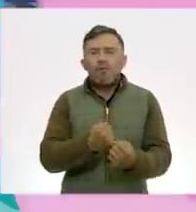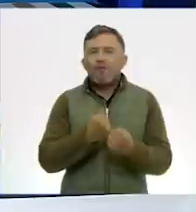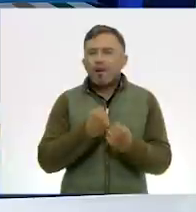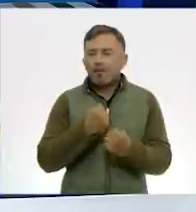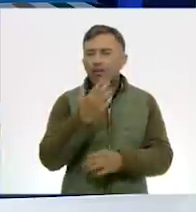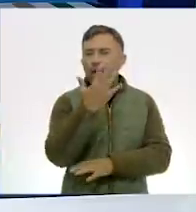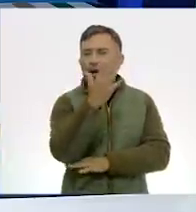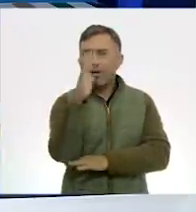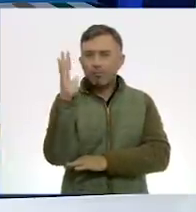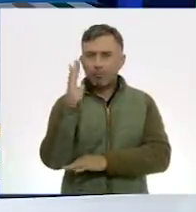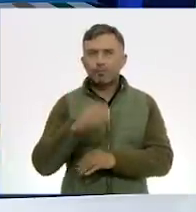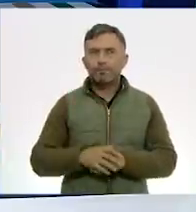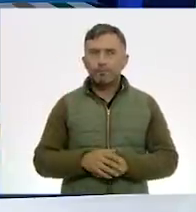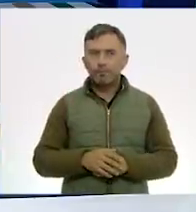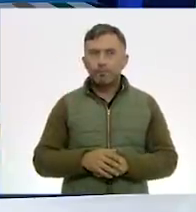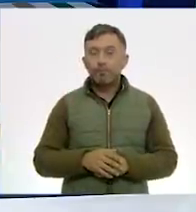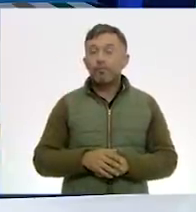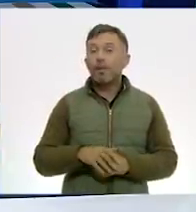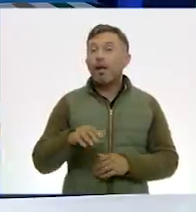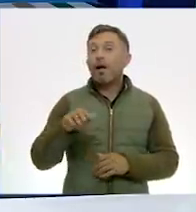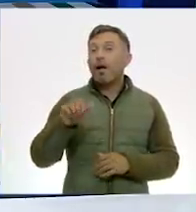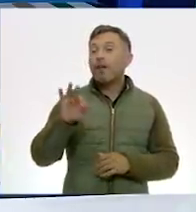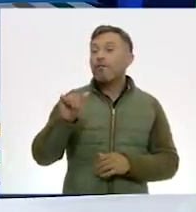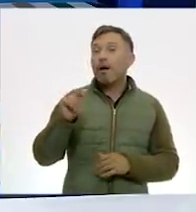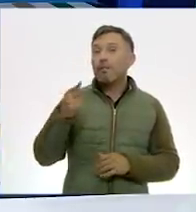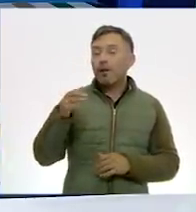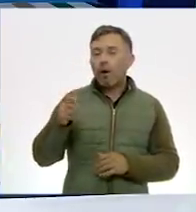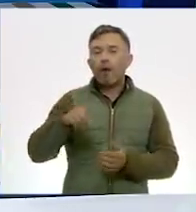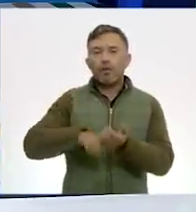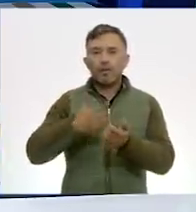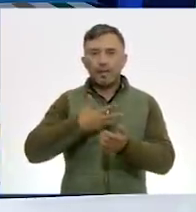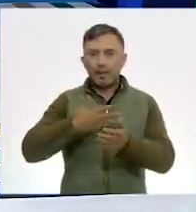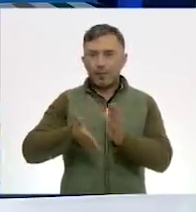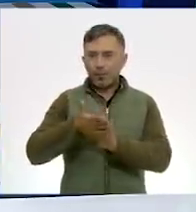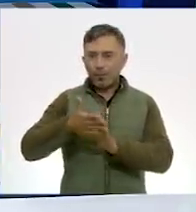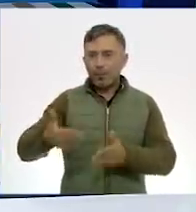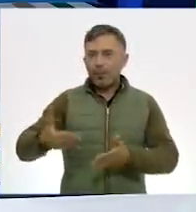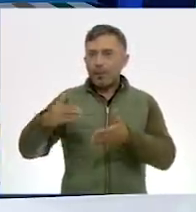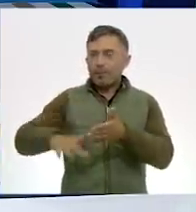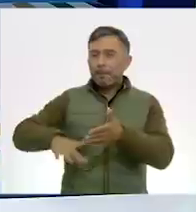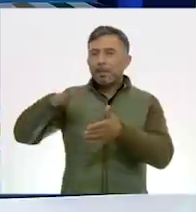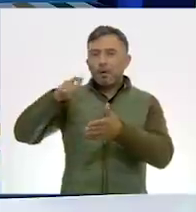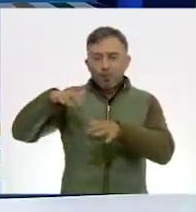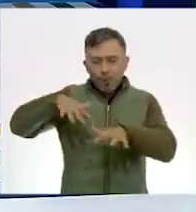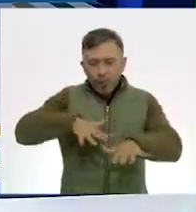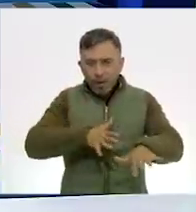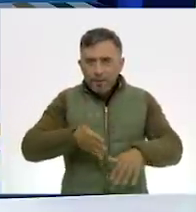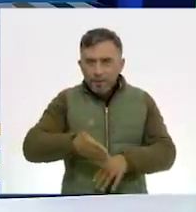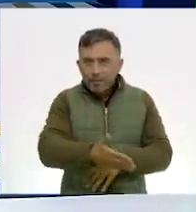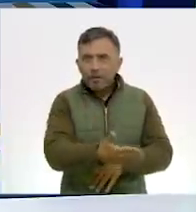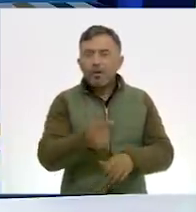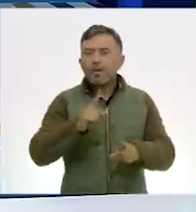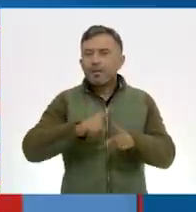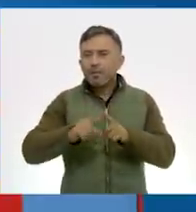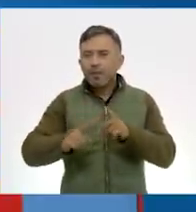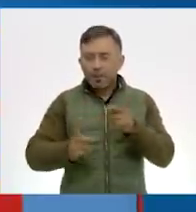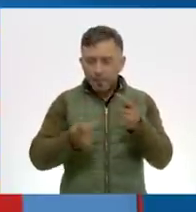Ábrego, que poseía presas, corrientes con pececillos, matorrales, guaridas de